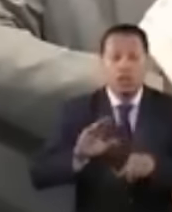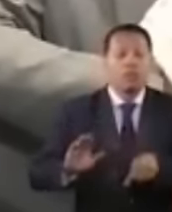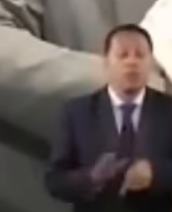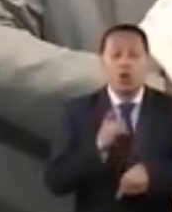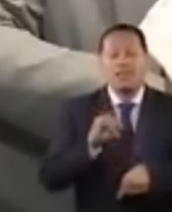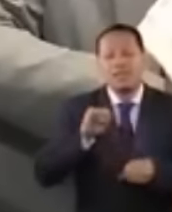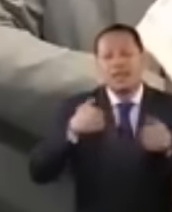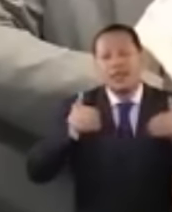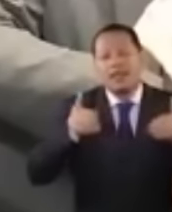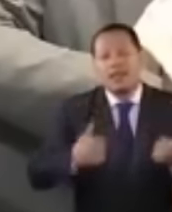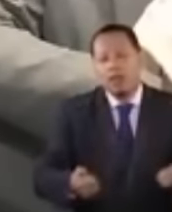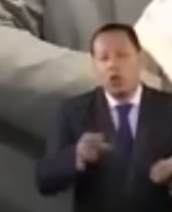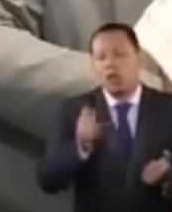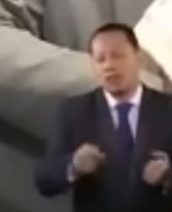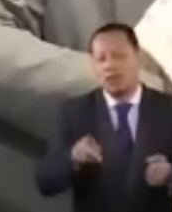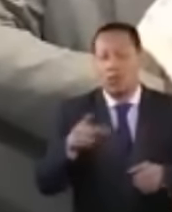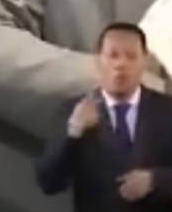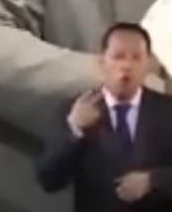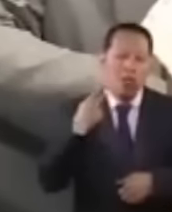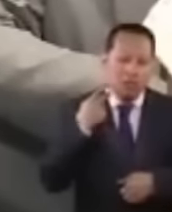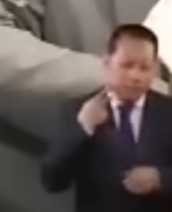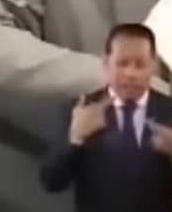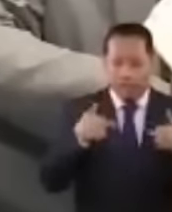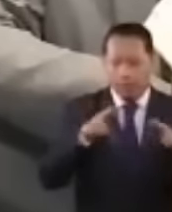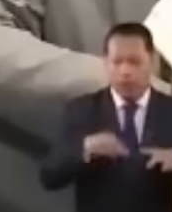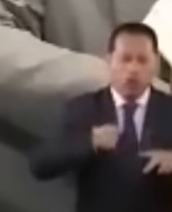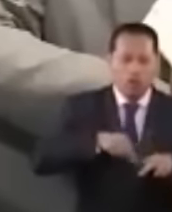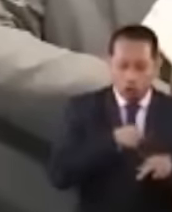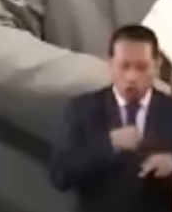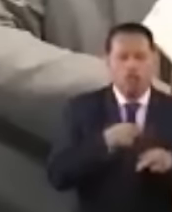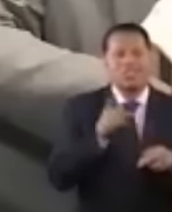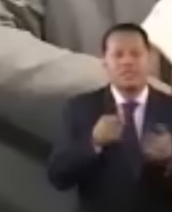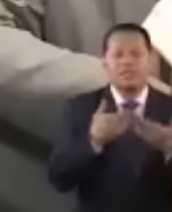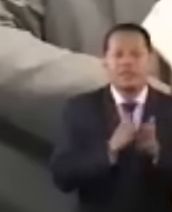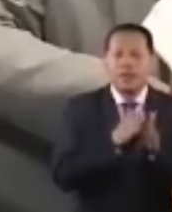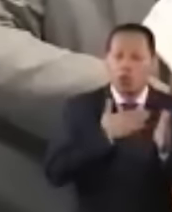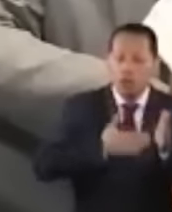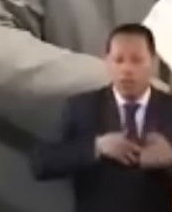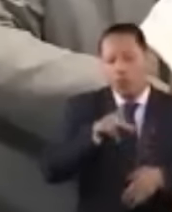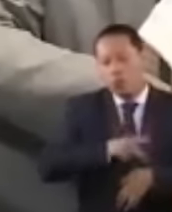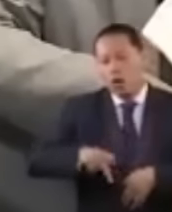la representatividad política, porque nosotros sí somos demócratas, porque nosotros sí le cumplimos